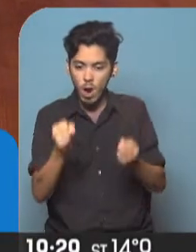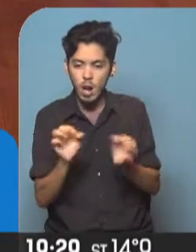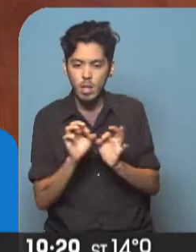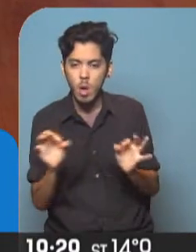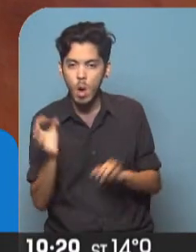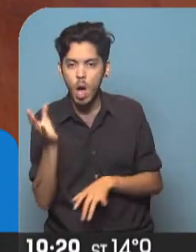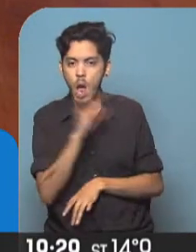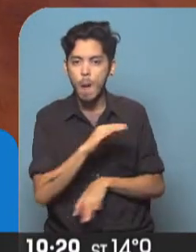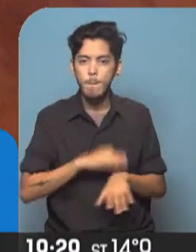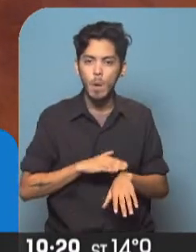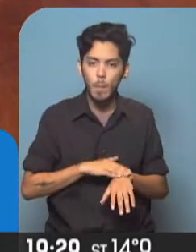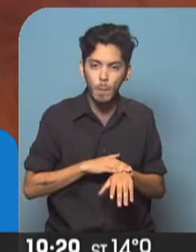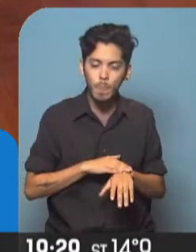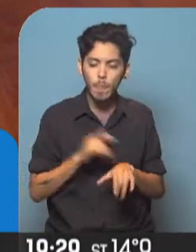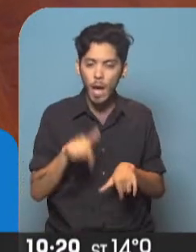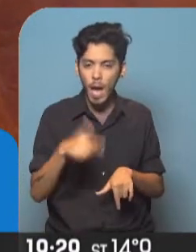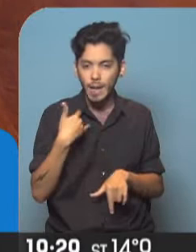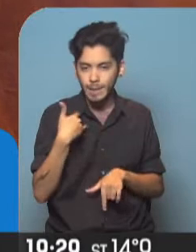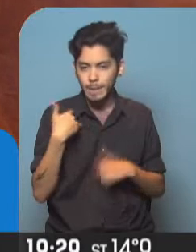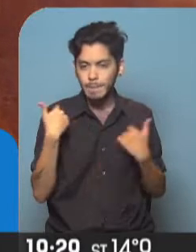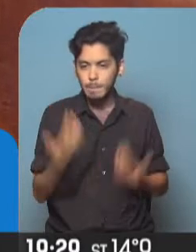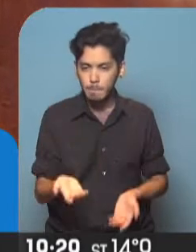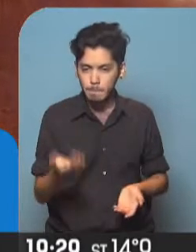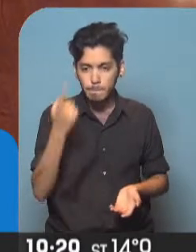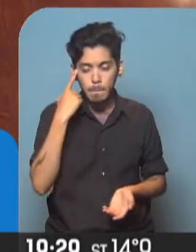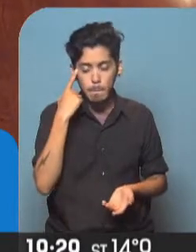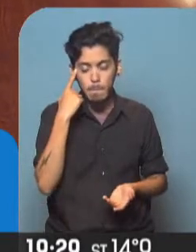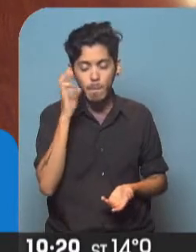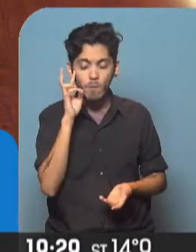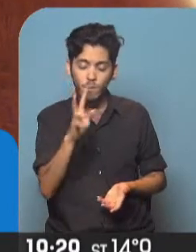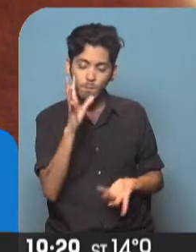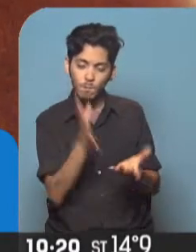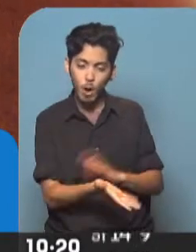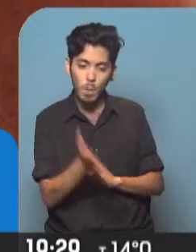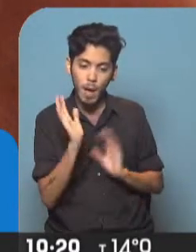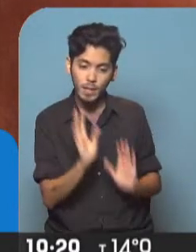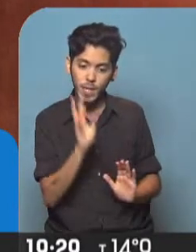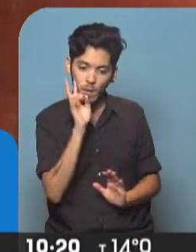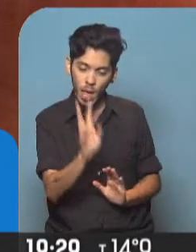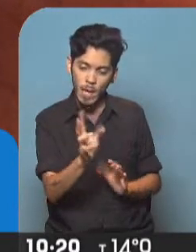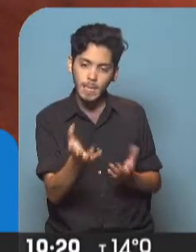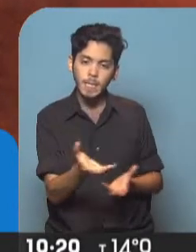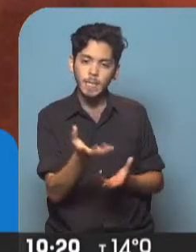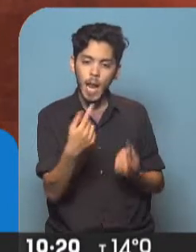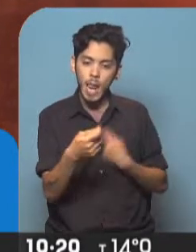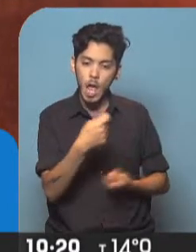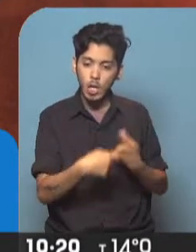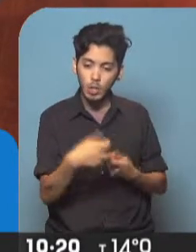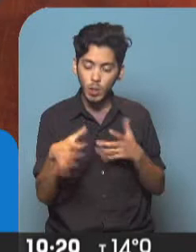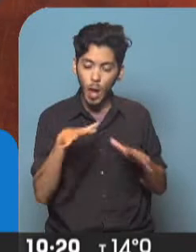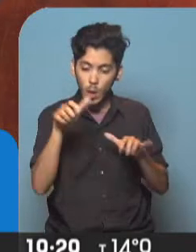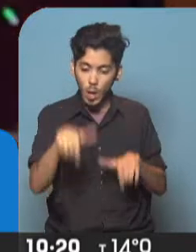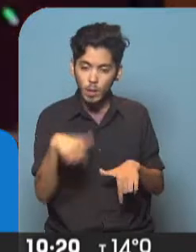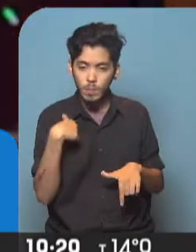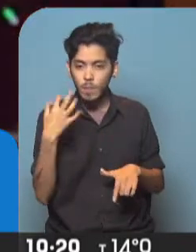como otros momentos de crisis acá. Entonces, de ese punto de vista, la negociación en un marco debería